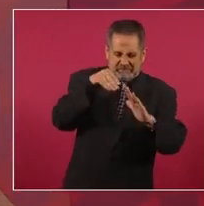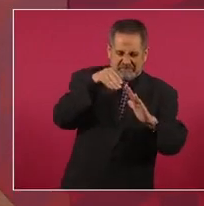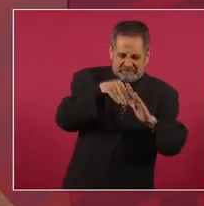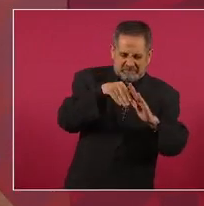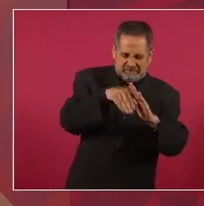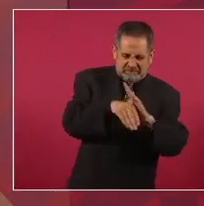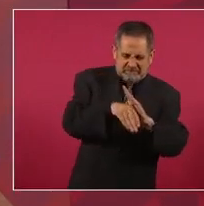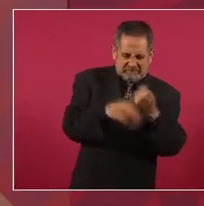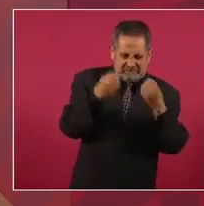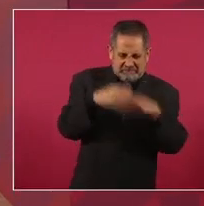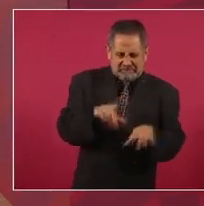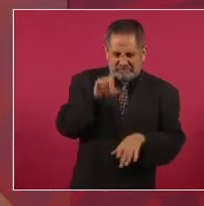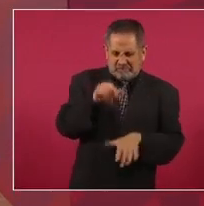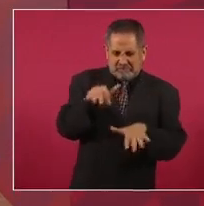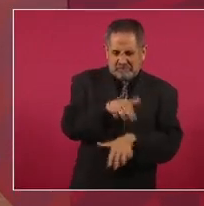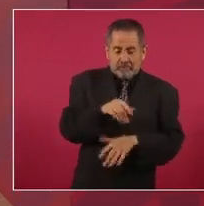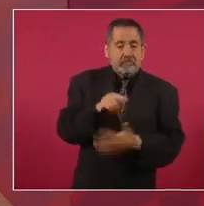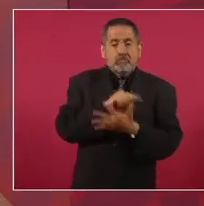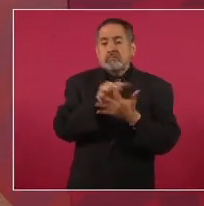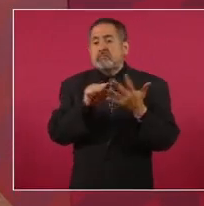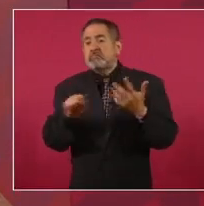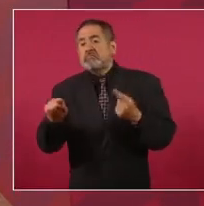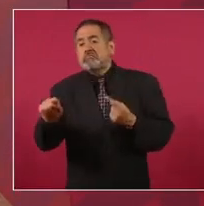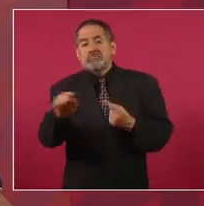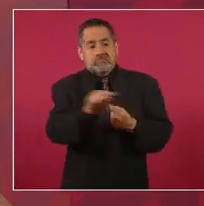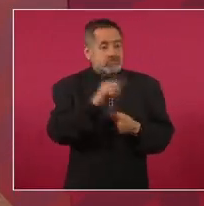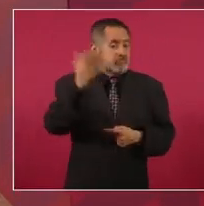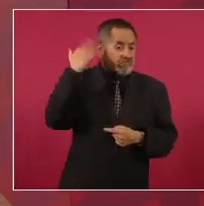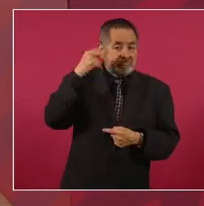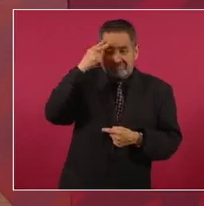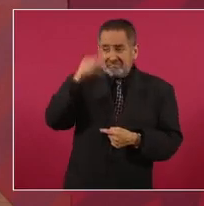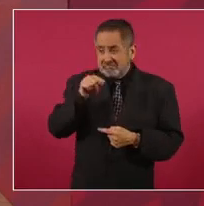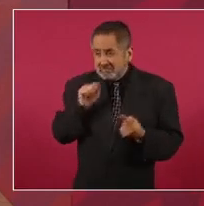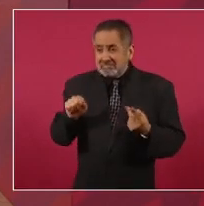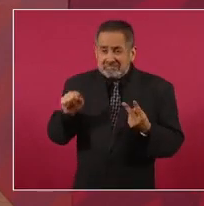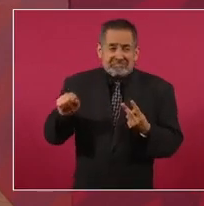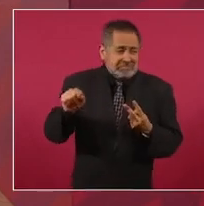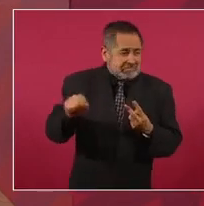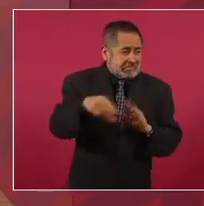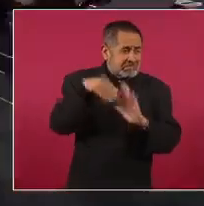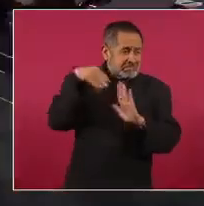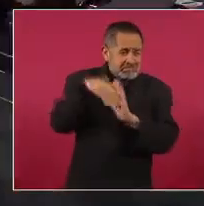Y eso era lo que padecíamos.